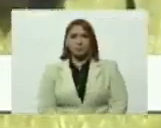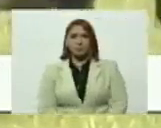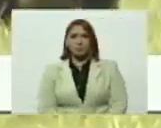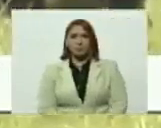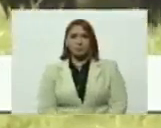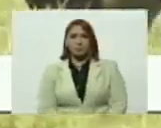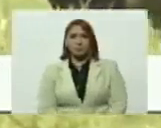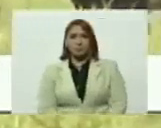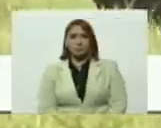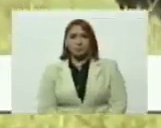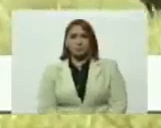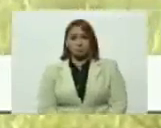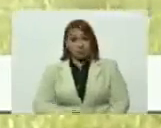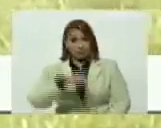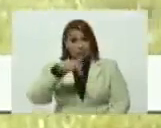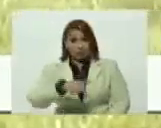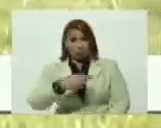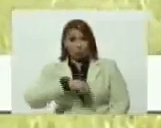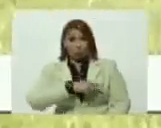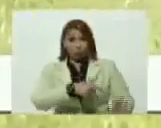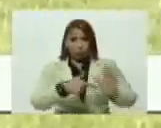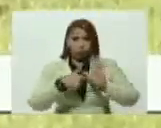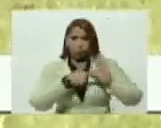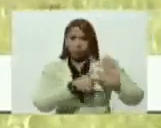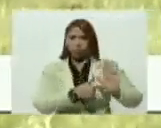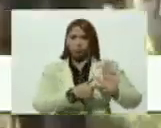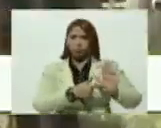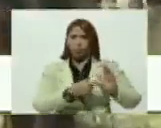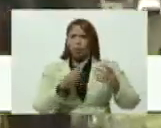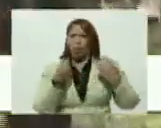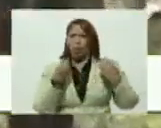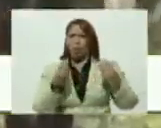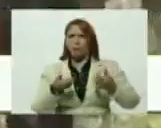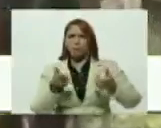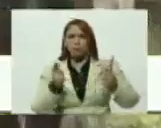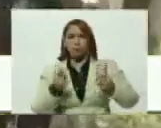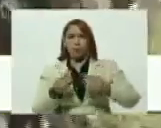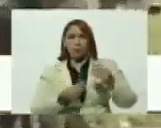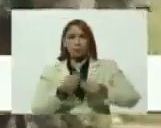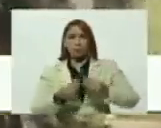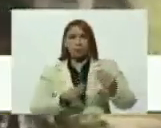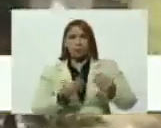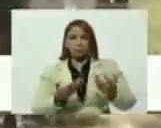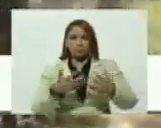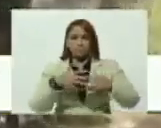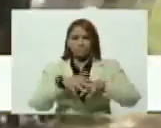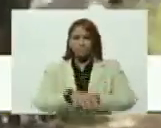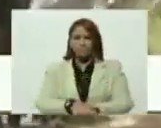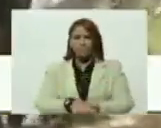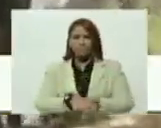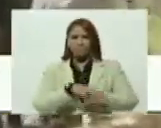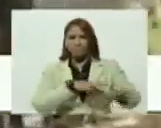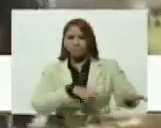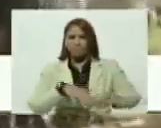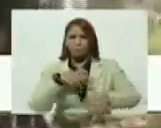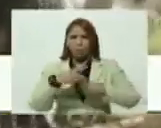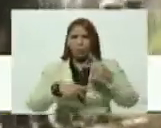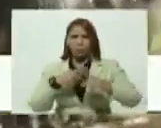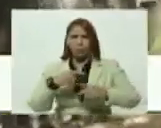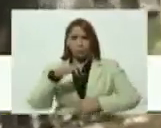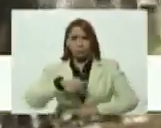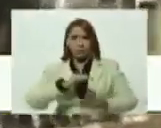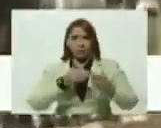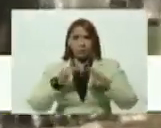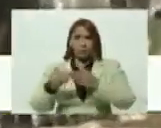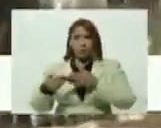Así es, presidente. Desde acá demostramos entonces cómo es posible generar ese tejido agroproductivo en nuestro país. Desde la Comuna Socialista